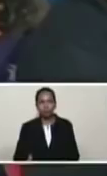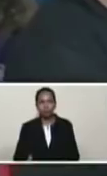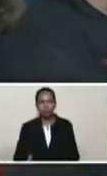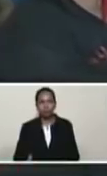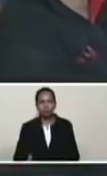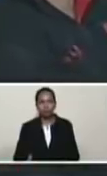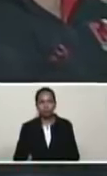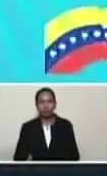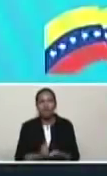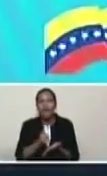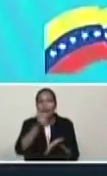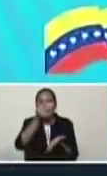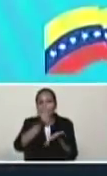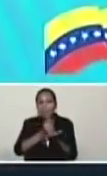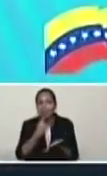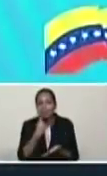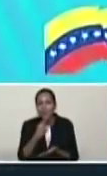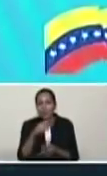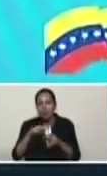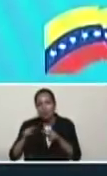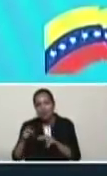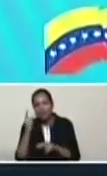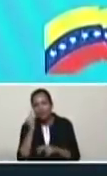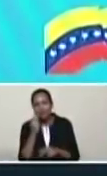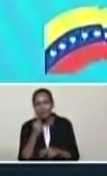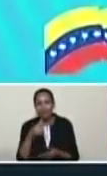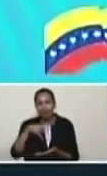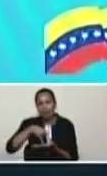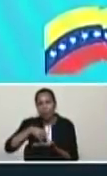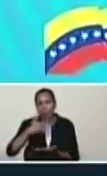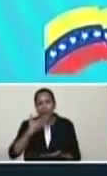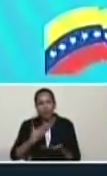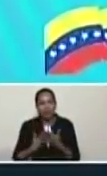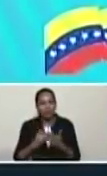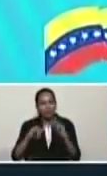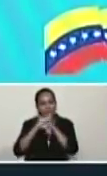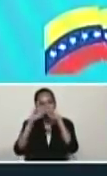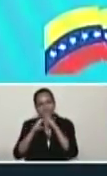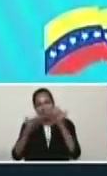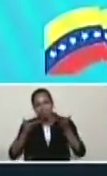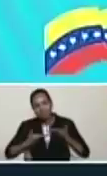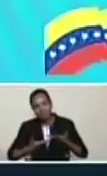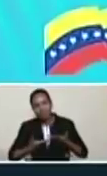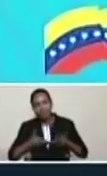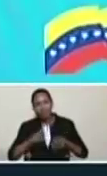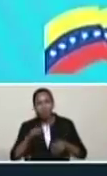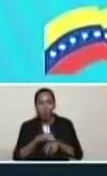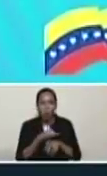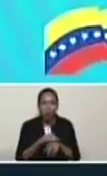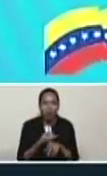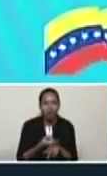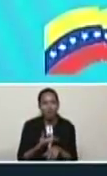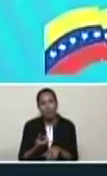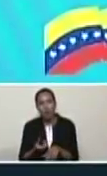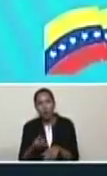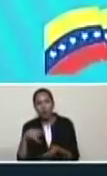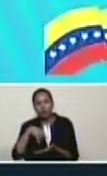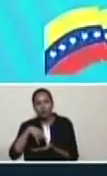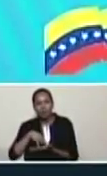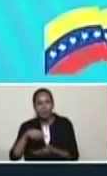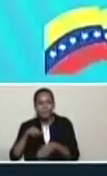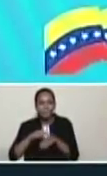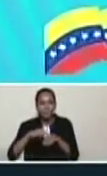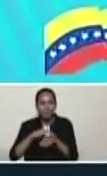Amén, le digo a esa niña, muchas gracias, Carabobo, por darnos la felicidad. Gobernador Rafael Lacaba, ministro